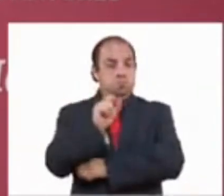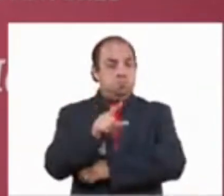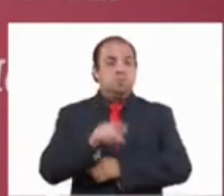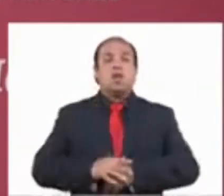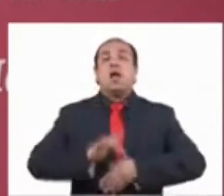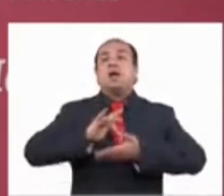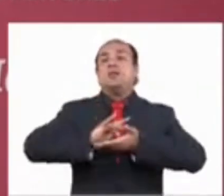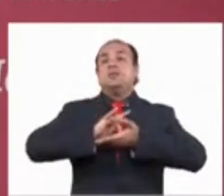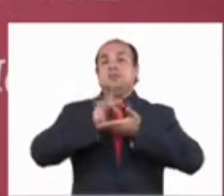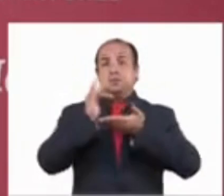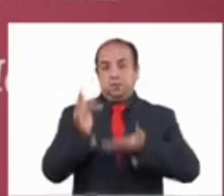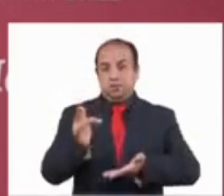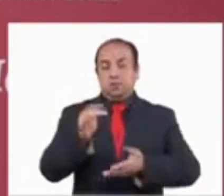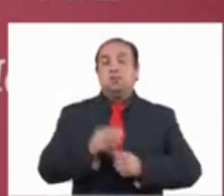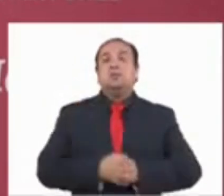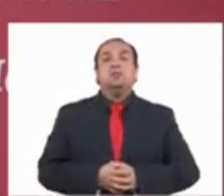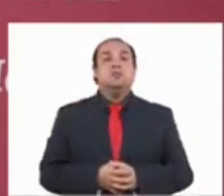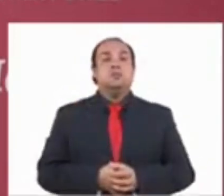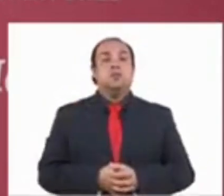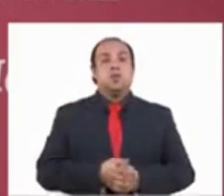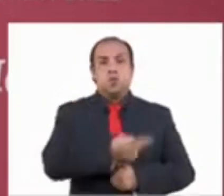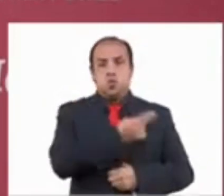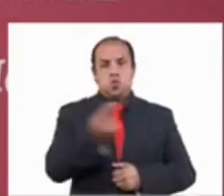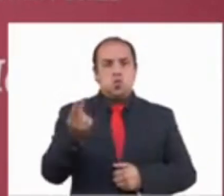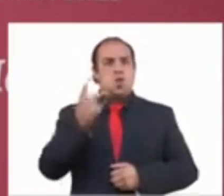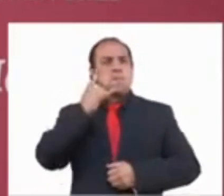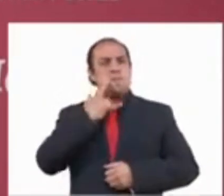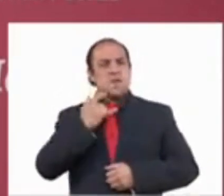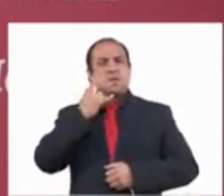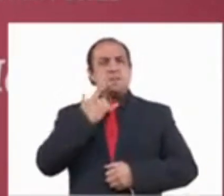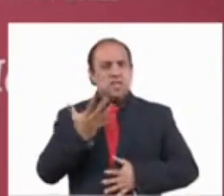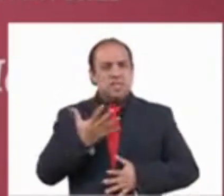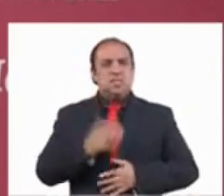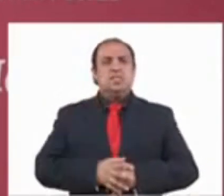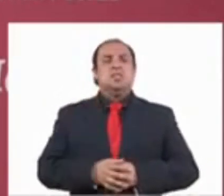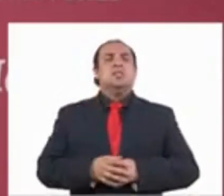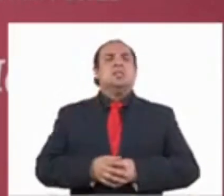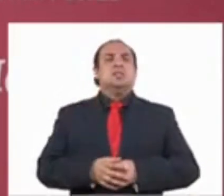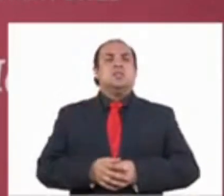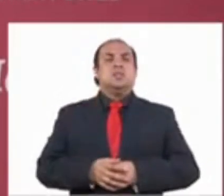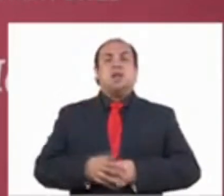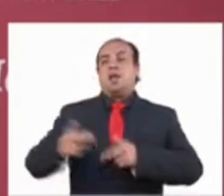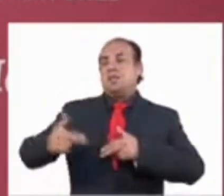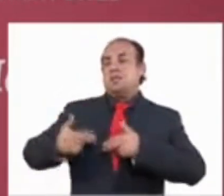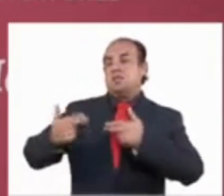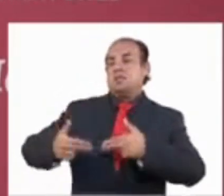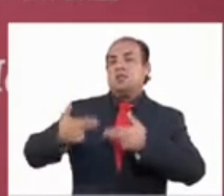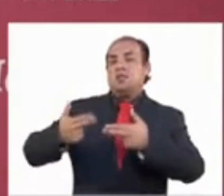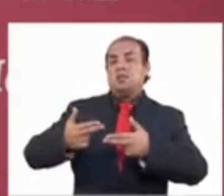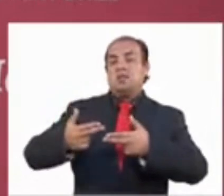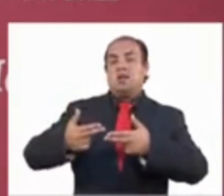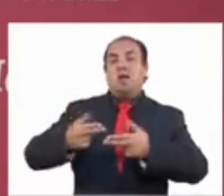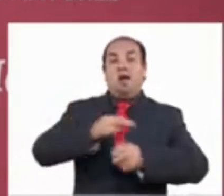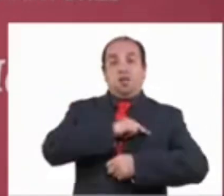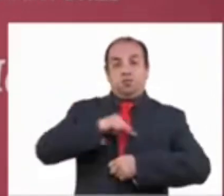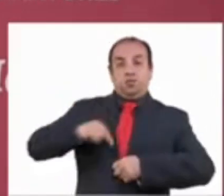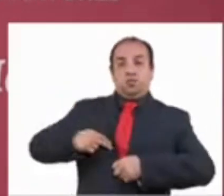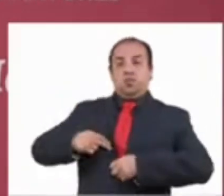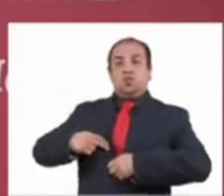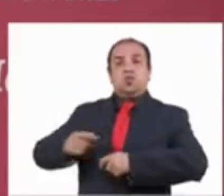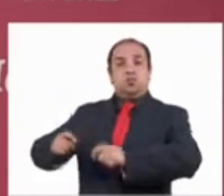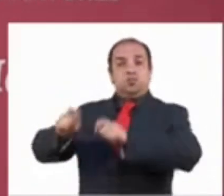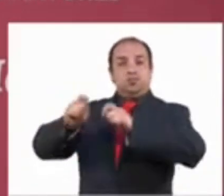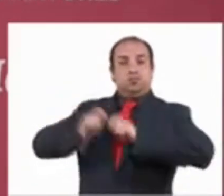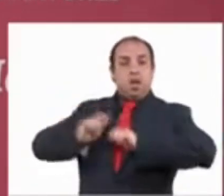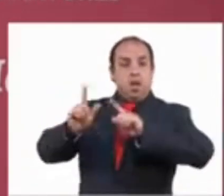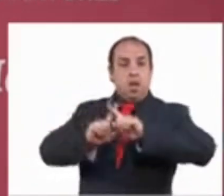les agradecemos el haber luchado y trabajado por heredarnos a nosotros un país que es muy hermoso